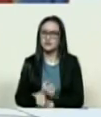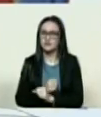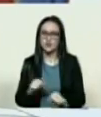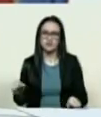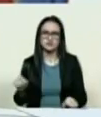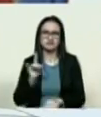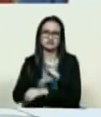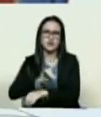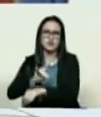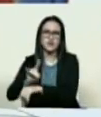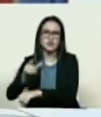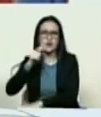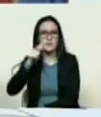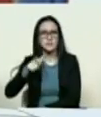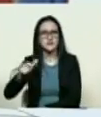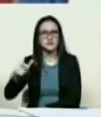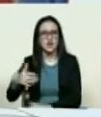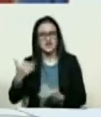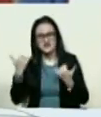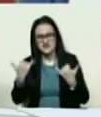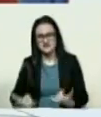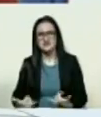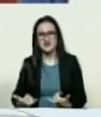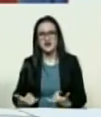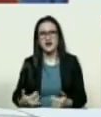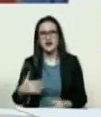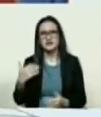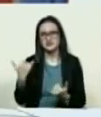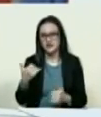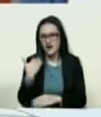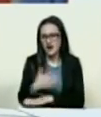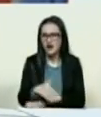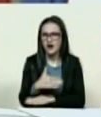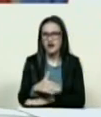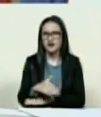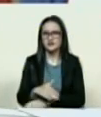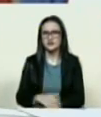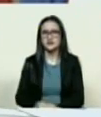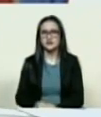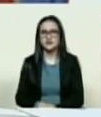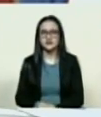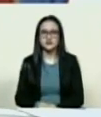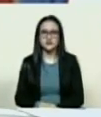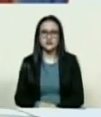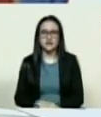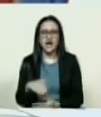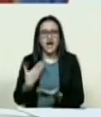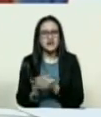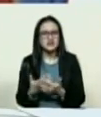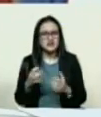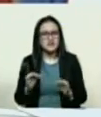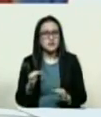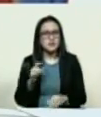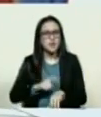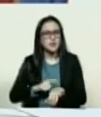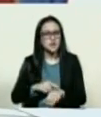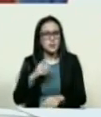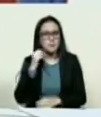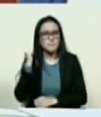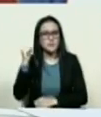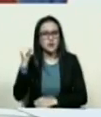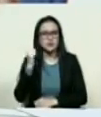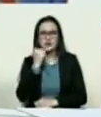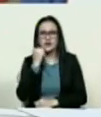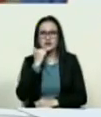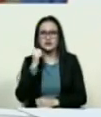Engañaron a su gente y les dijeron, no es ya, no, vamos para la calle hasta cuándo son las protestas, hasta que se vayan. No dijo